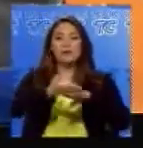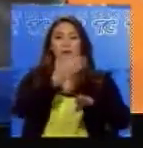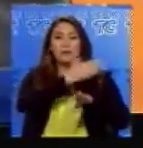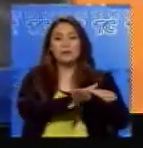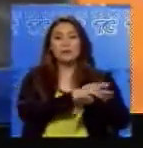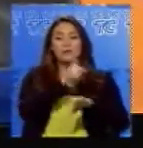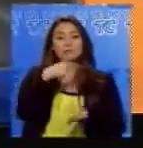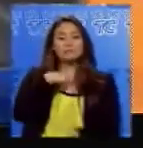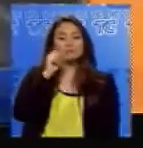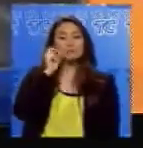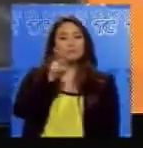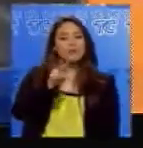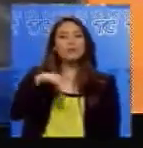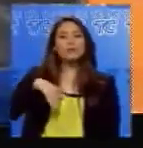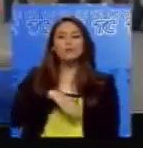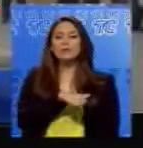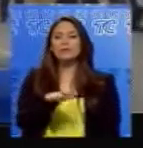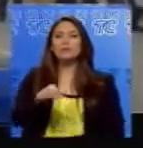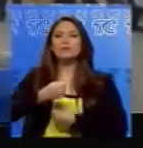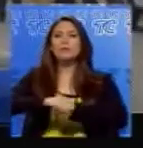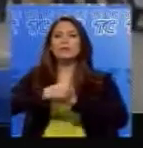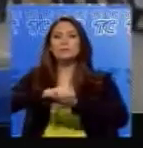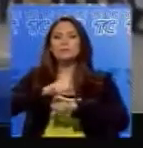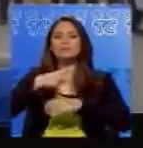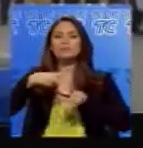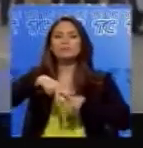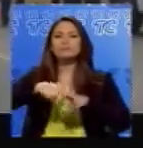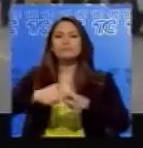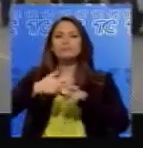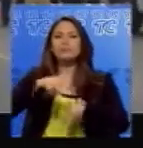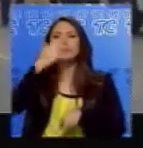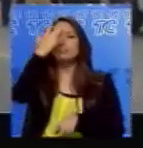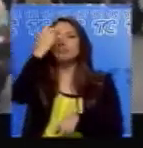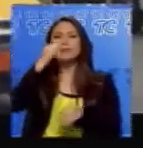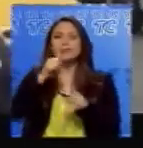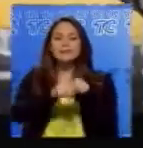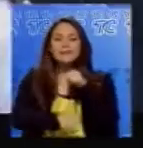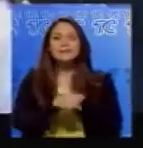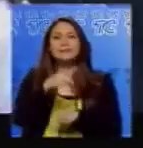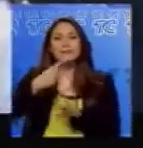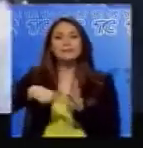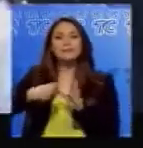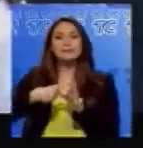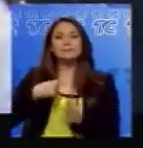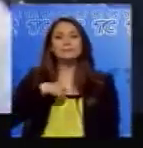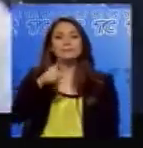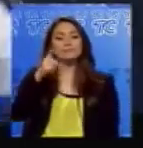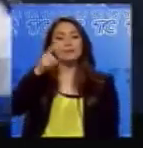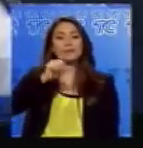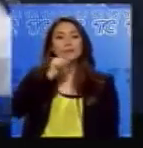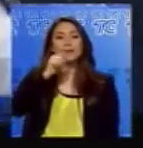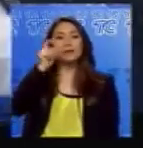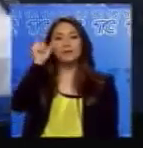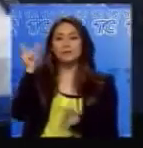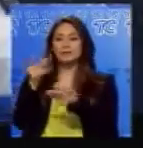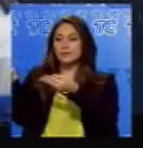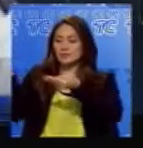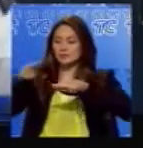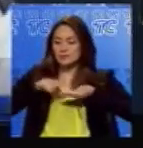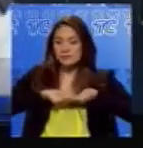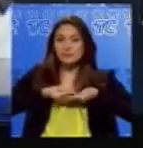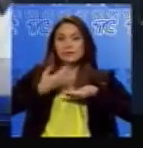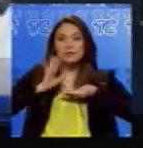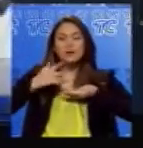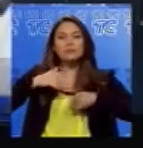del accidente, habría estado en una mecánica por desperfecto en los neumáticos. Estamos esperando que la Fiscalía envíe los oficios